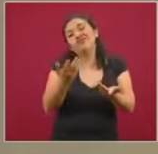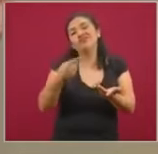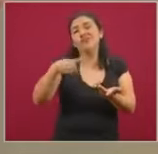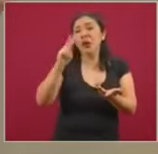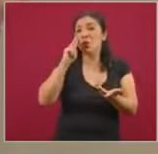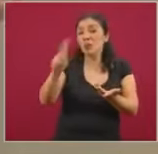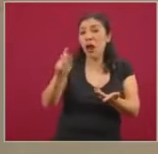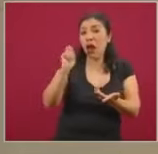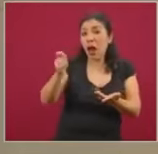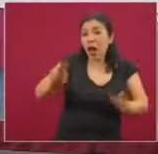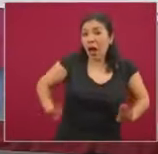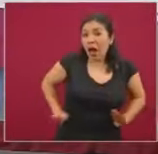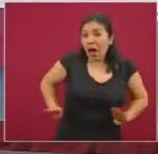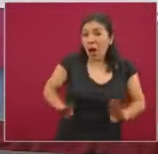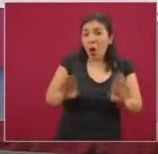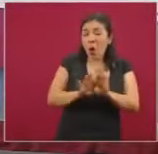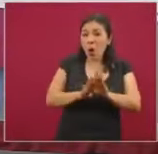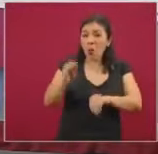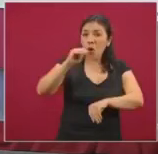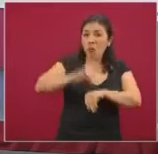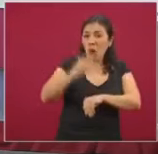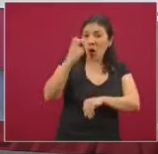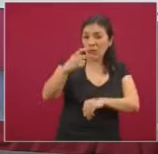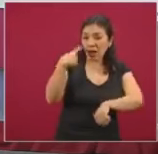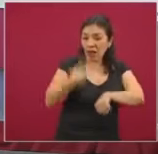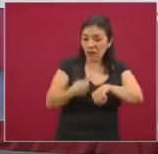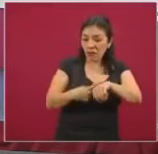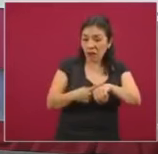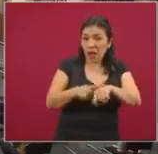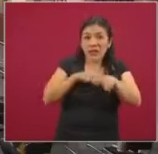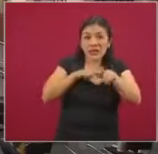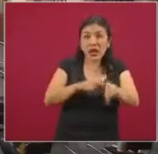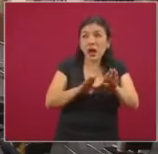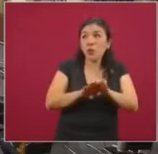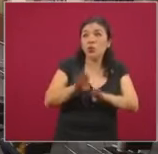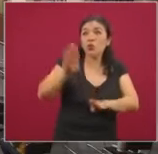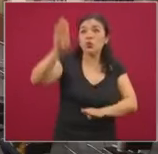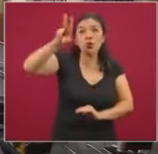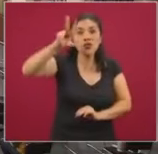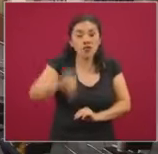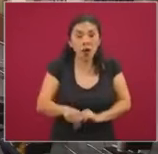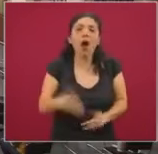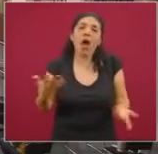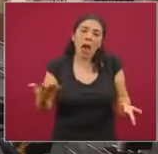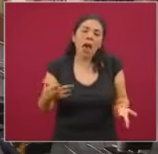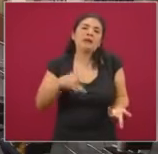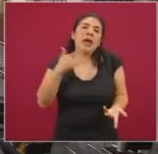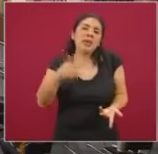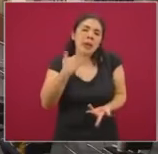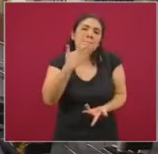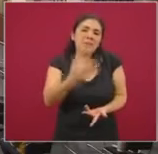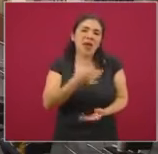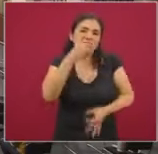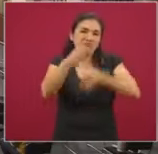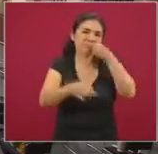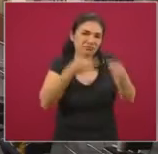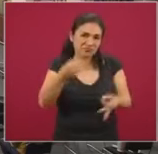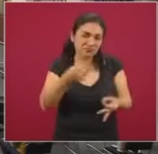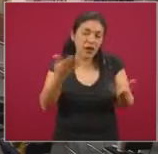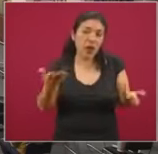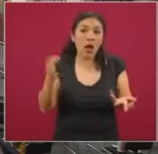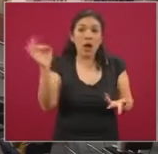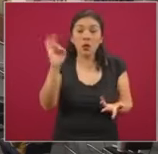ver que la tendencia del comportamiento de la epidemia no continúa incrementándose es una buena señal, y en